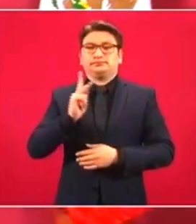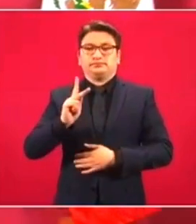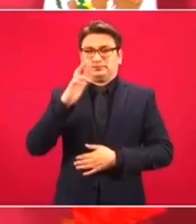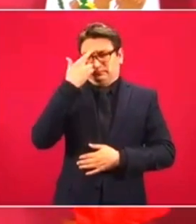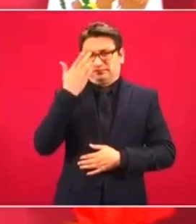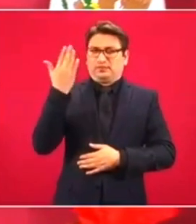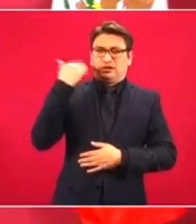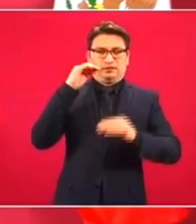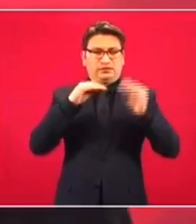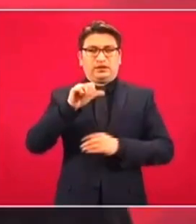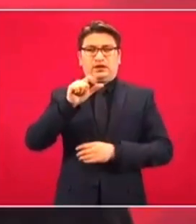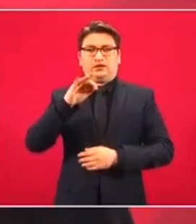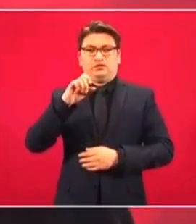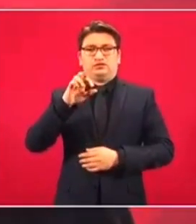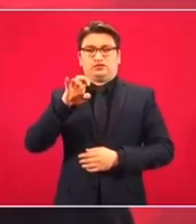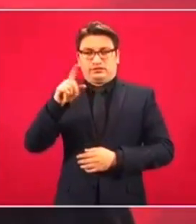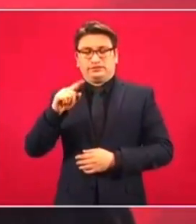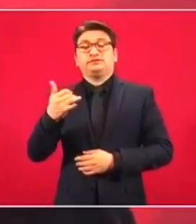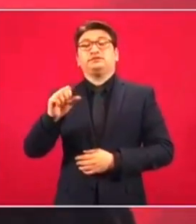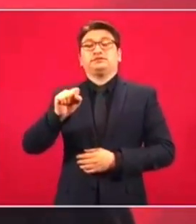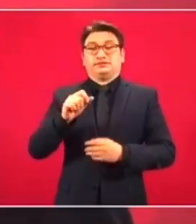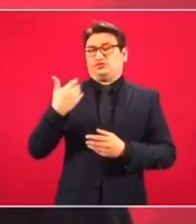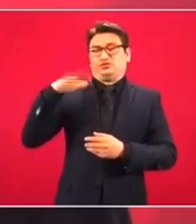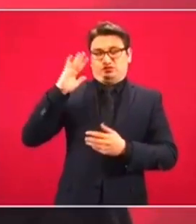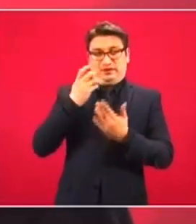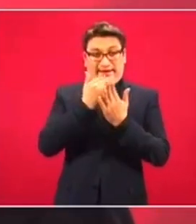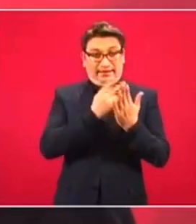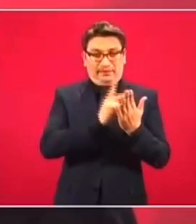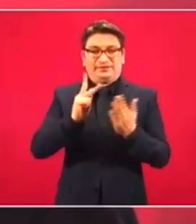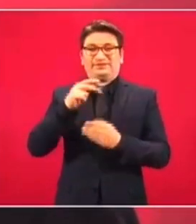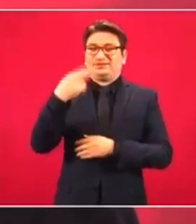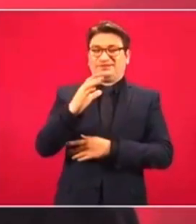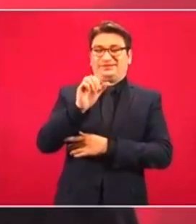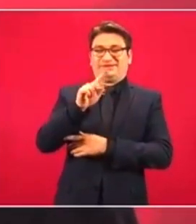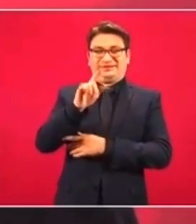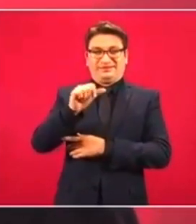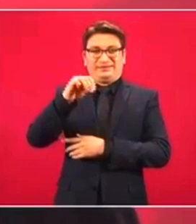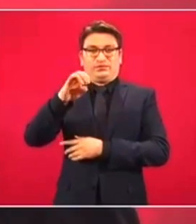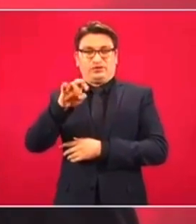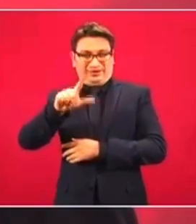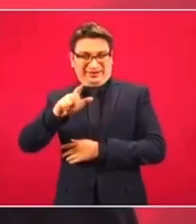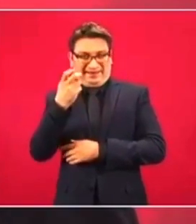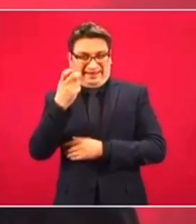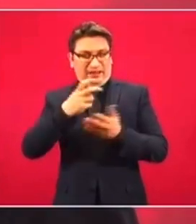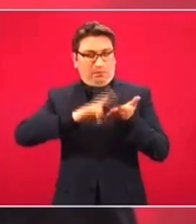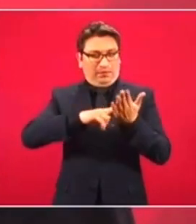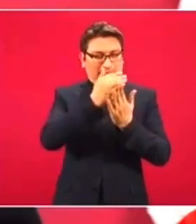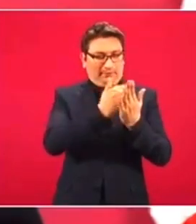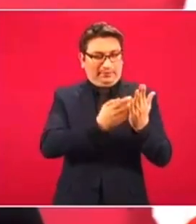al documento que elaboró Alfonso Reyes en su momento. La cartilla moral.